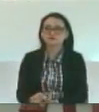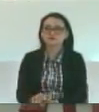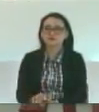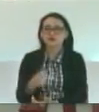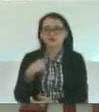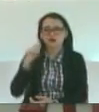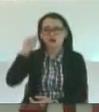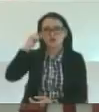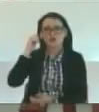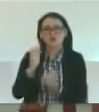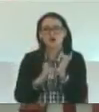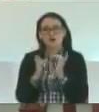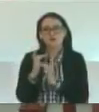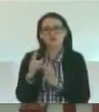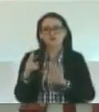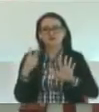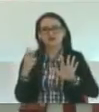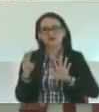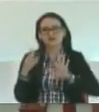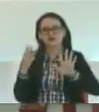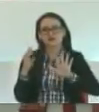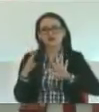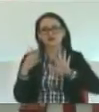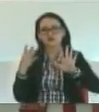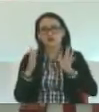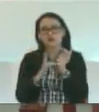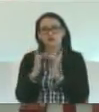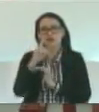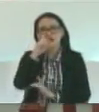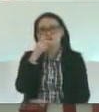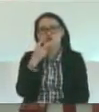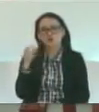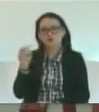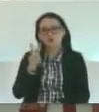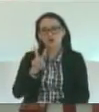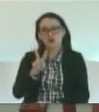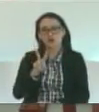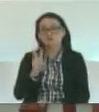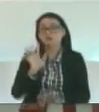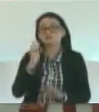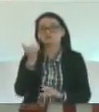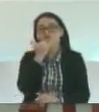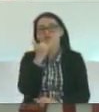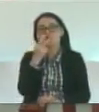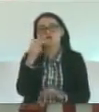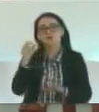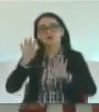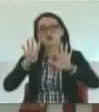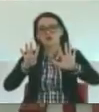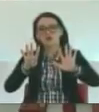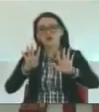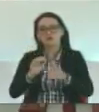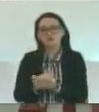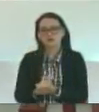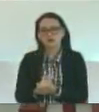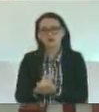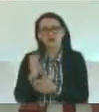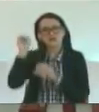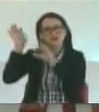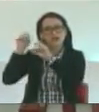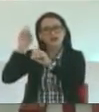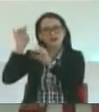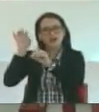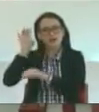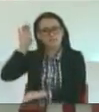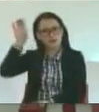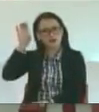Recuerdo que en abril 17, 18 y 19 de abril del año 2009, perdón, en Trinidad y Tobago, en la Cumbre de las Américas, el